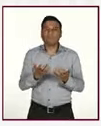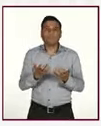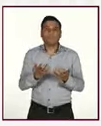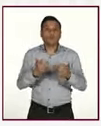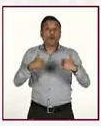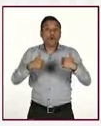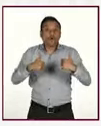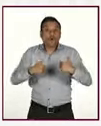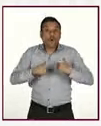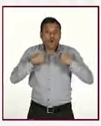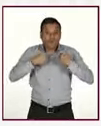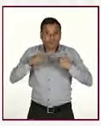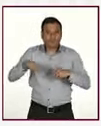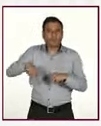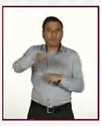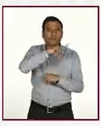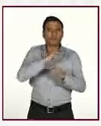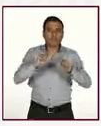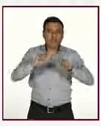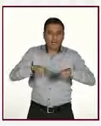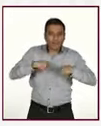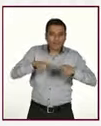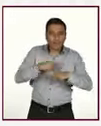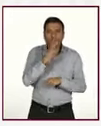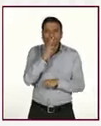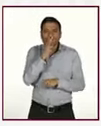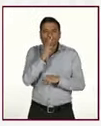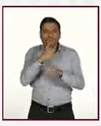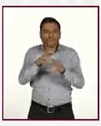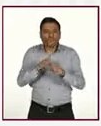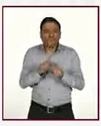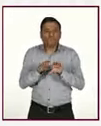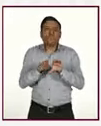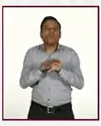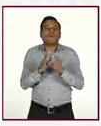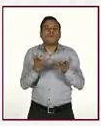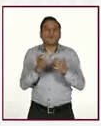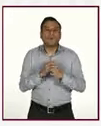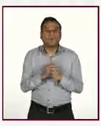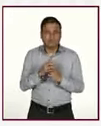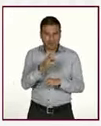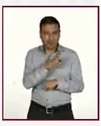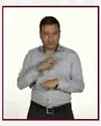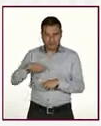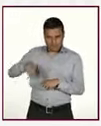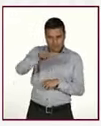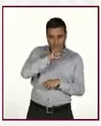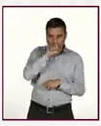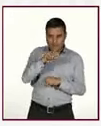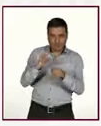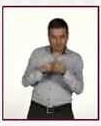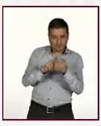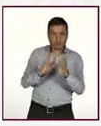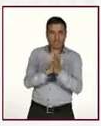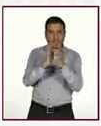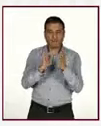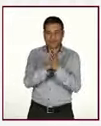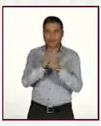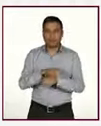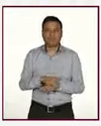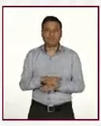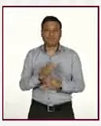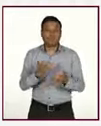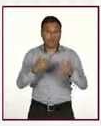las juventudes apropien este patrimonio, ¿no? Sí, nos hablabas de las juventudes y Claro. su participación. Entonces, lo que vemos en la perspectiva de